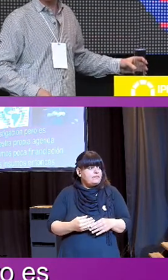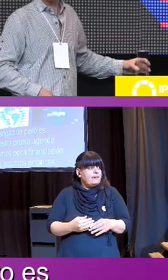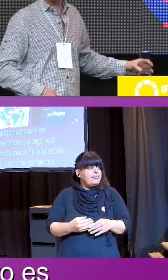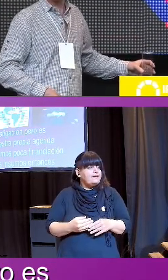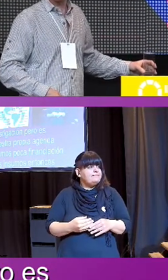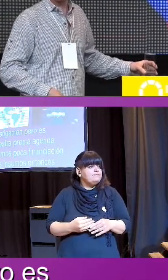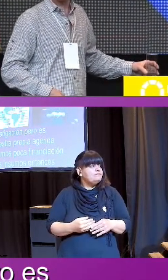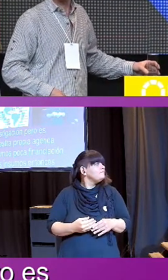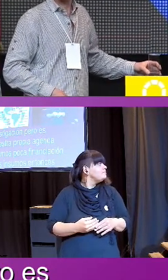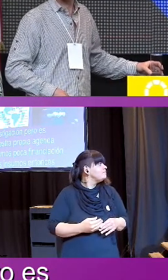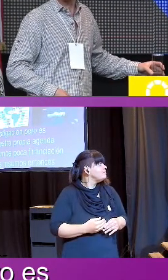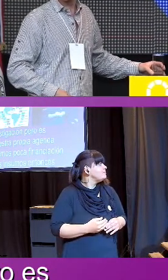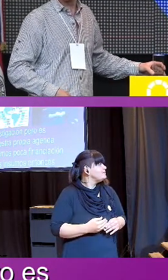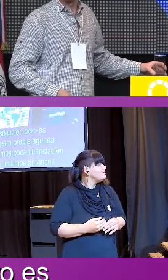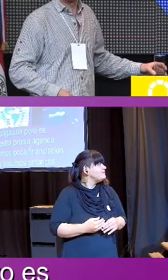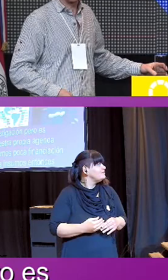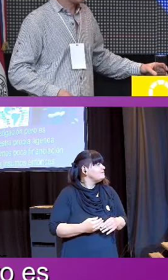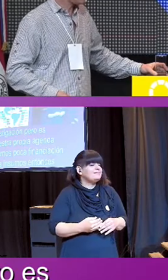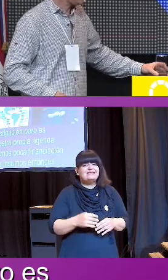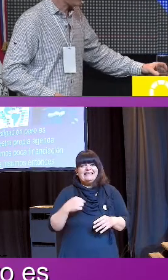¿Dije acá en Capital? Necesito.